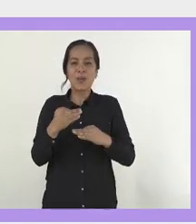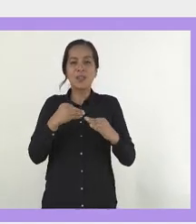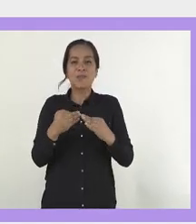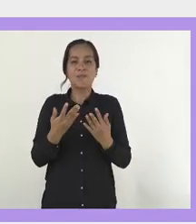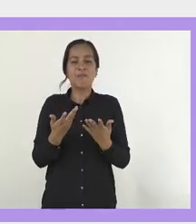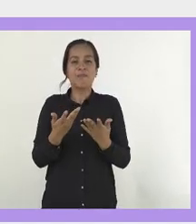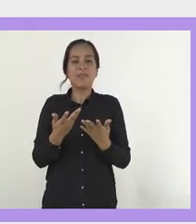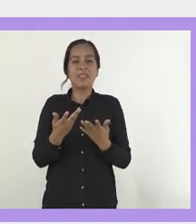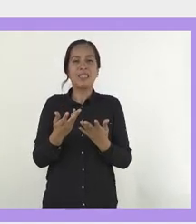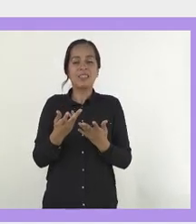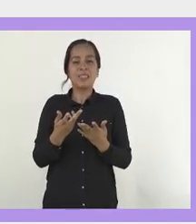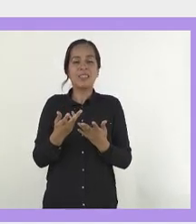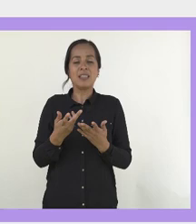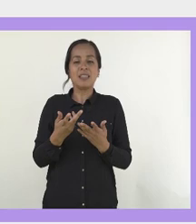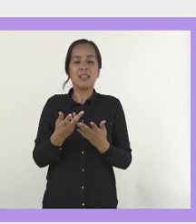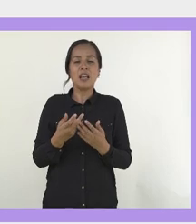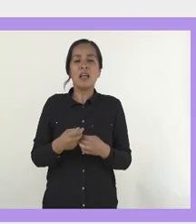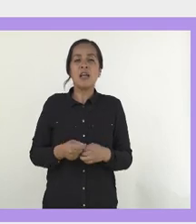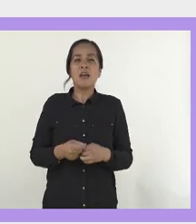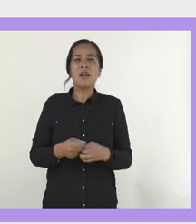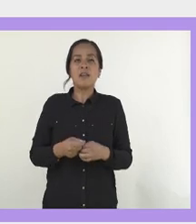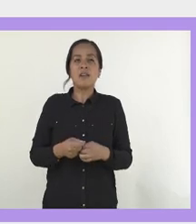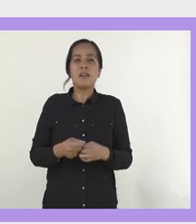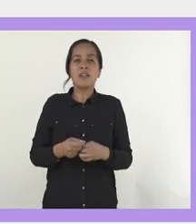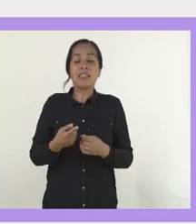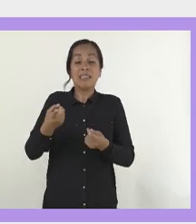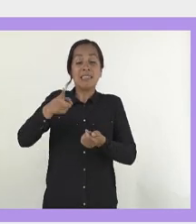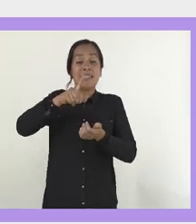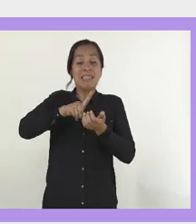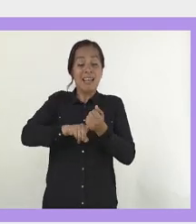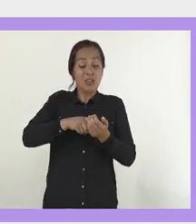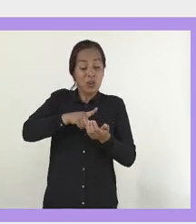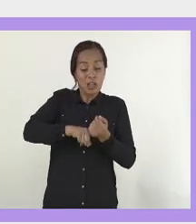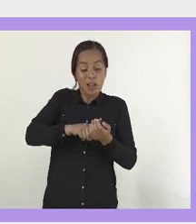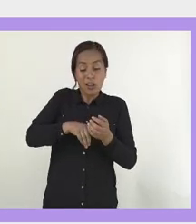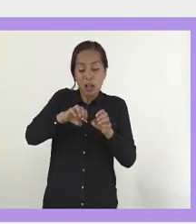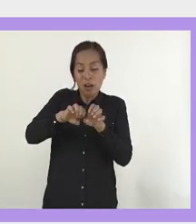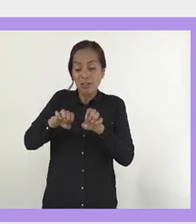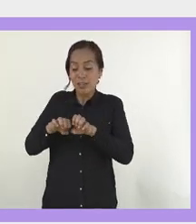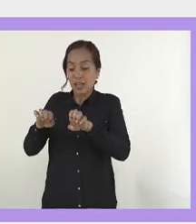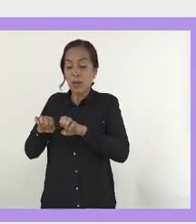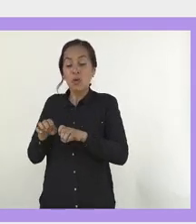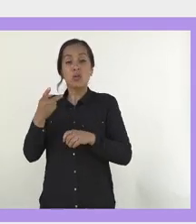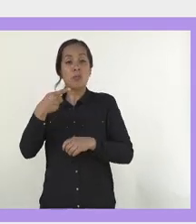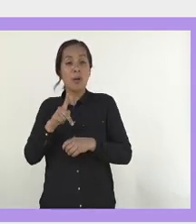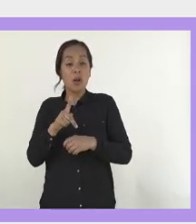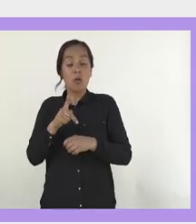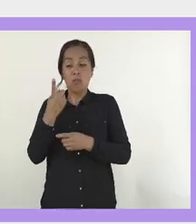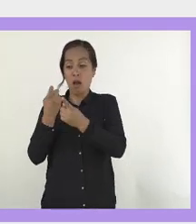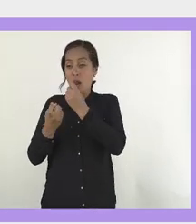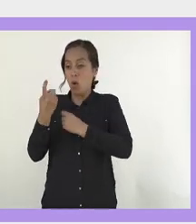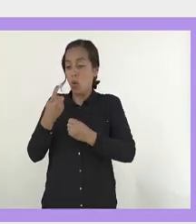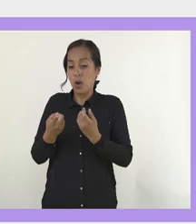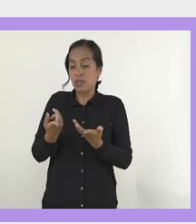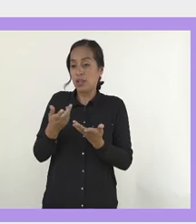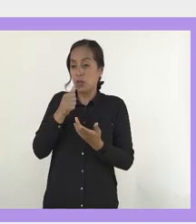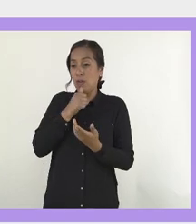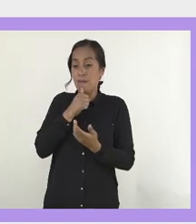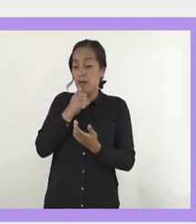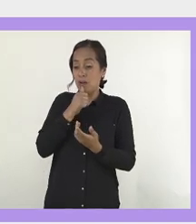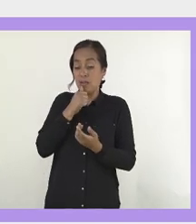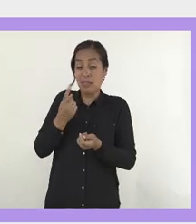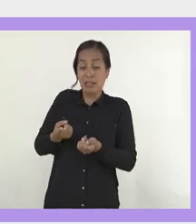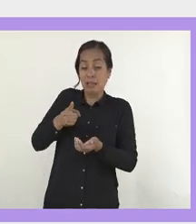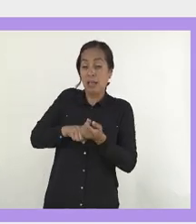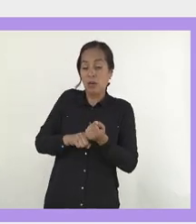de la de las estructuras Perdón este dentro del paraguas pero también las las que no y eso ha sido una también de